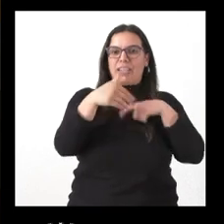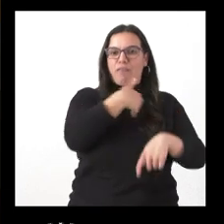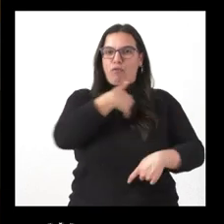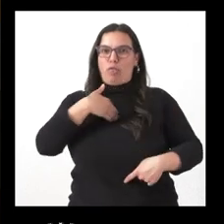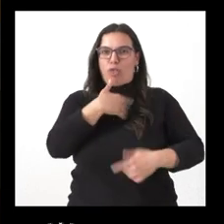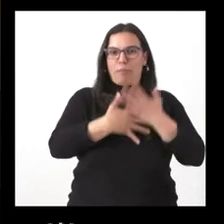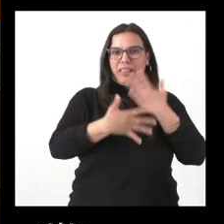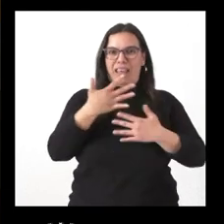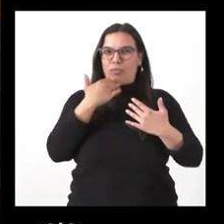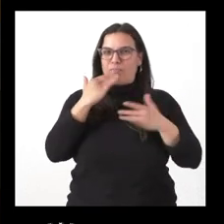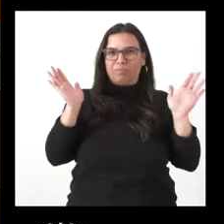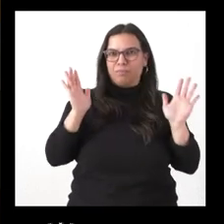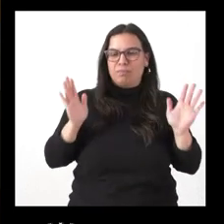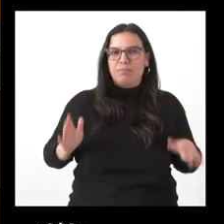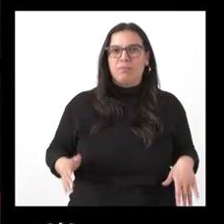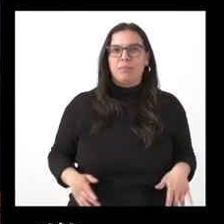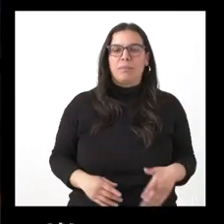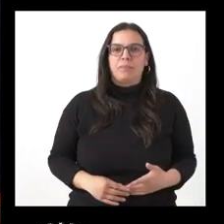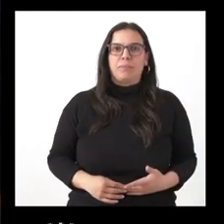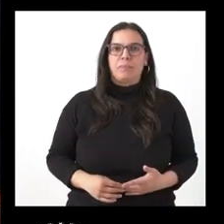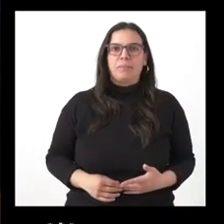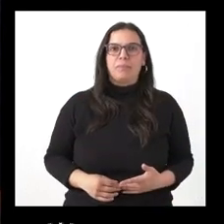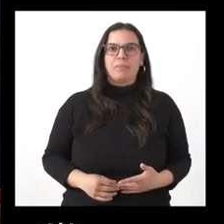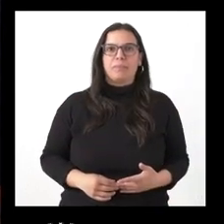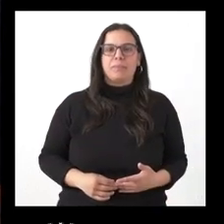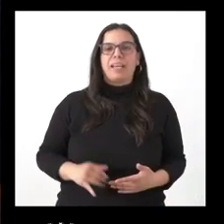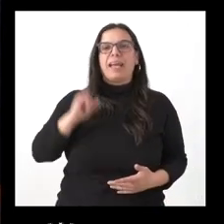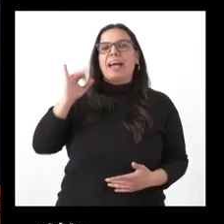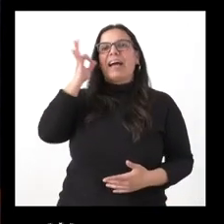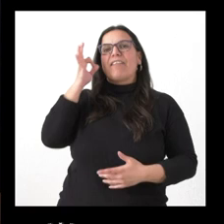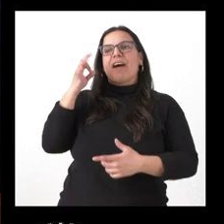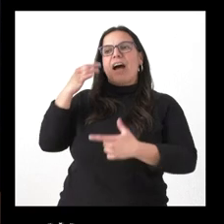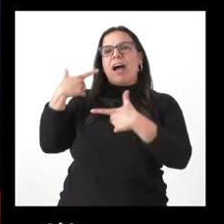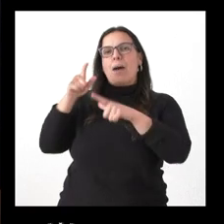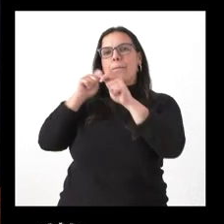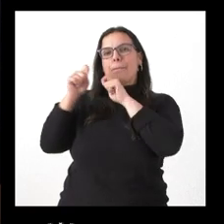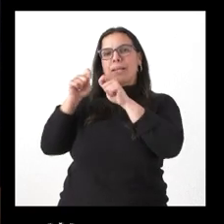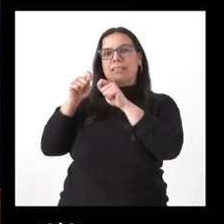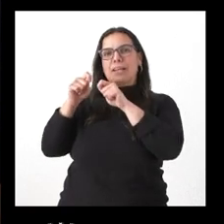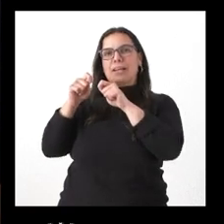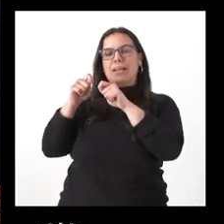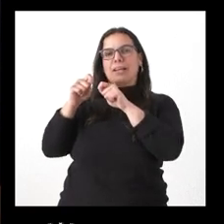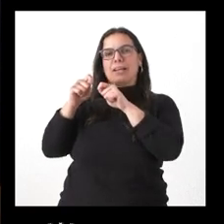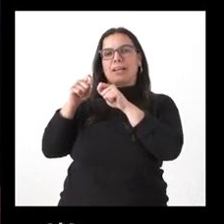en la consejería no es mi jefa de prensa en la consejería